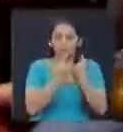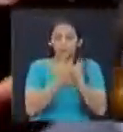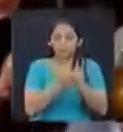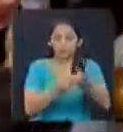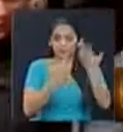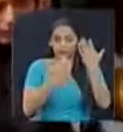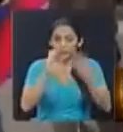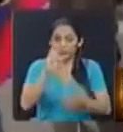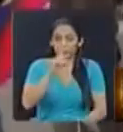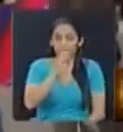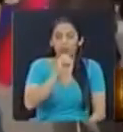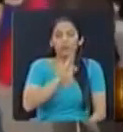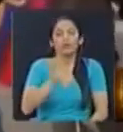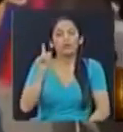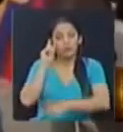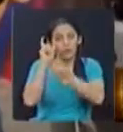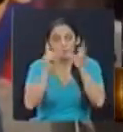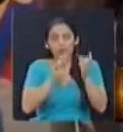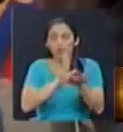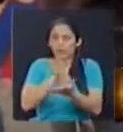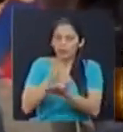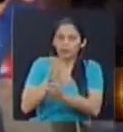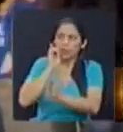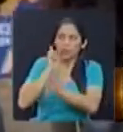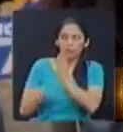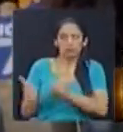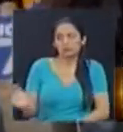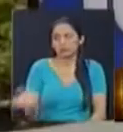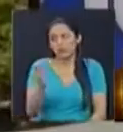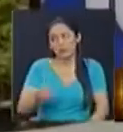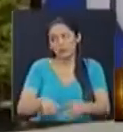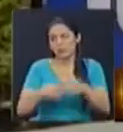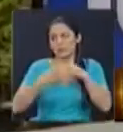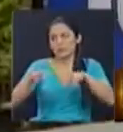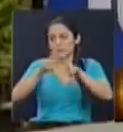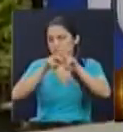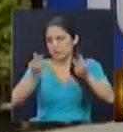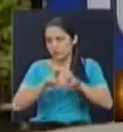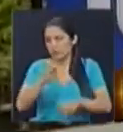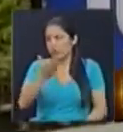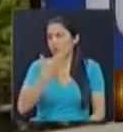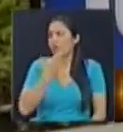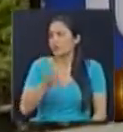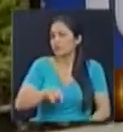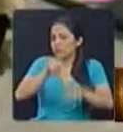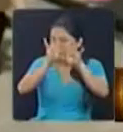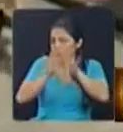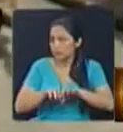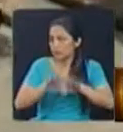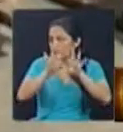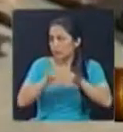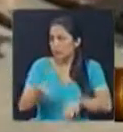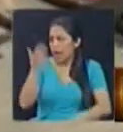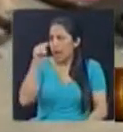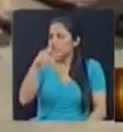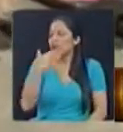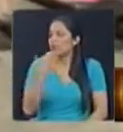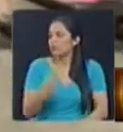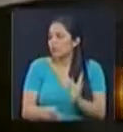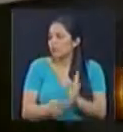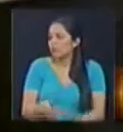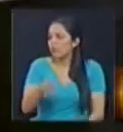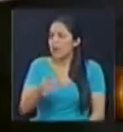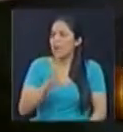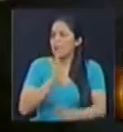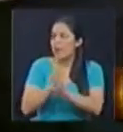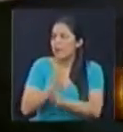una denuncia pretendiendo que se inicie una indagación sobre el exfuncionario y lo señalado en el audio filtrado.